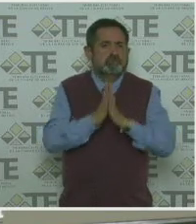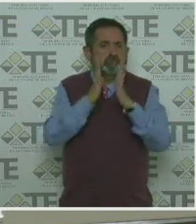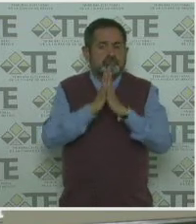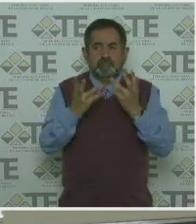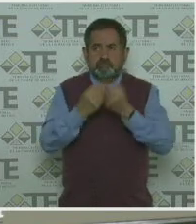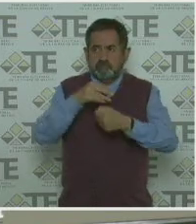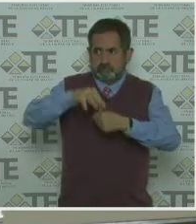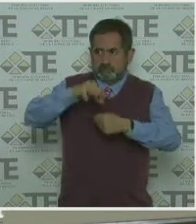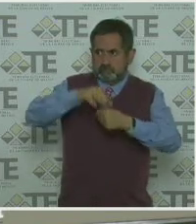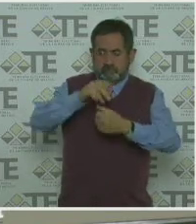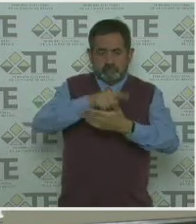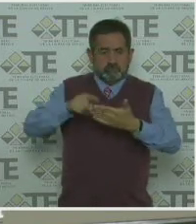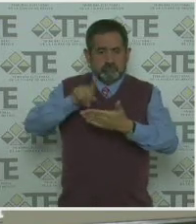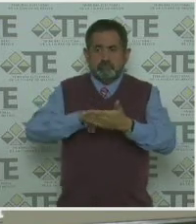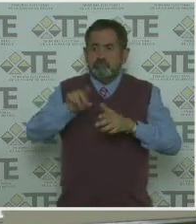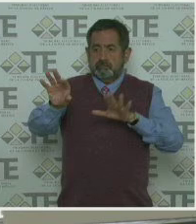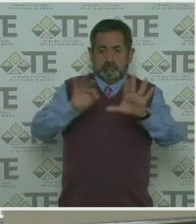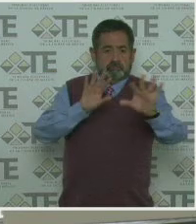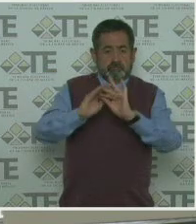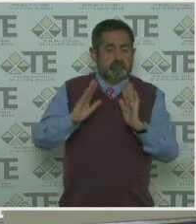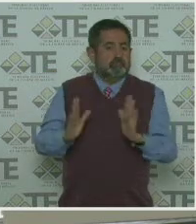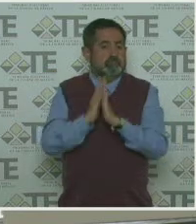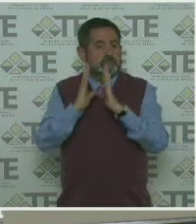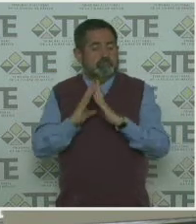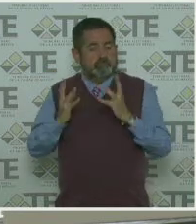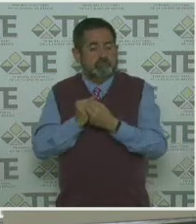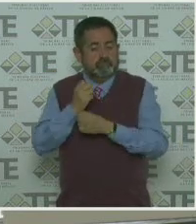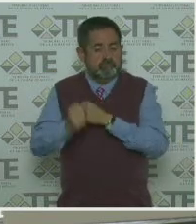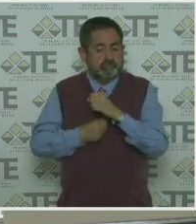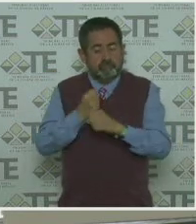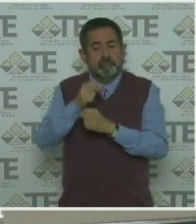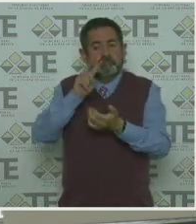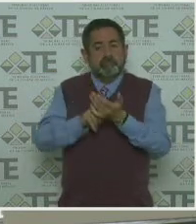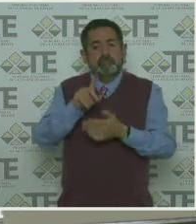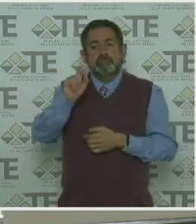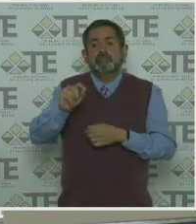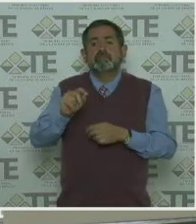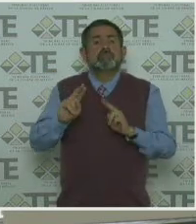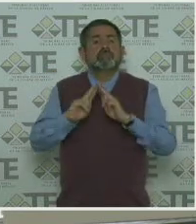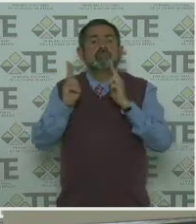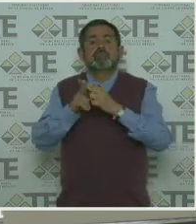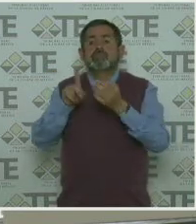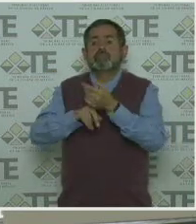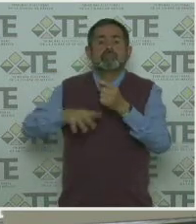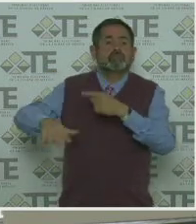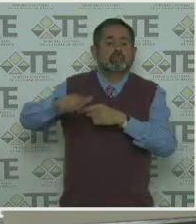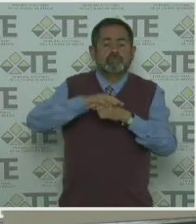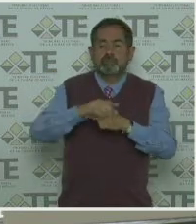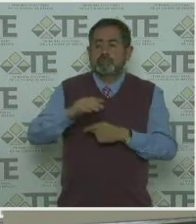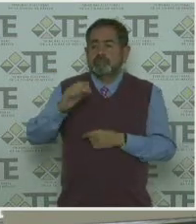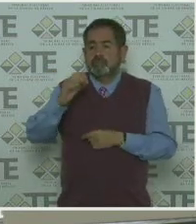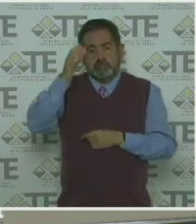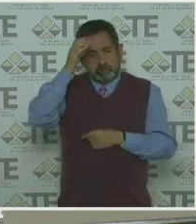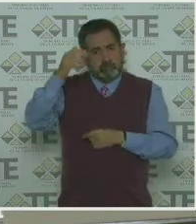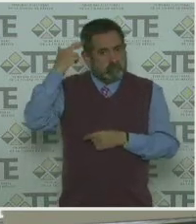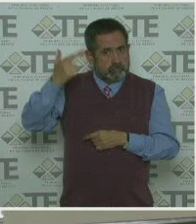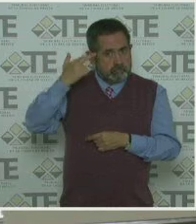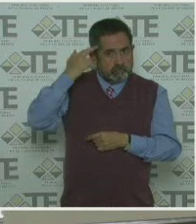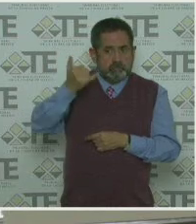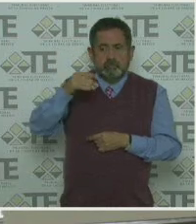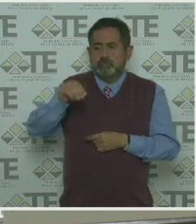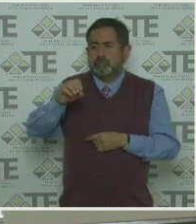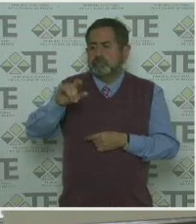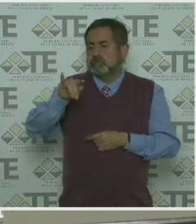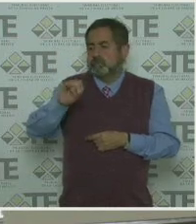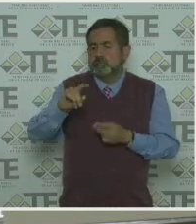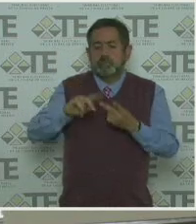proceso de elecciones de las comisiones de participación comunitaria 2020 de las unidades territoriales Cristo Rey y Molino de Santo Domingo,